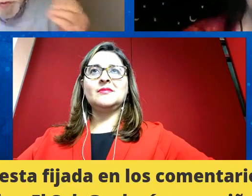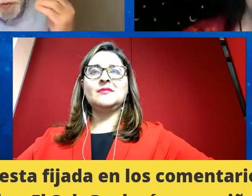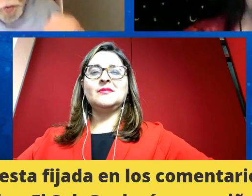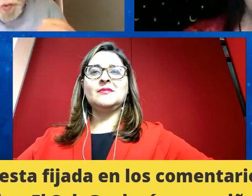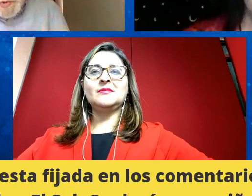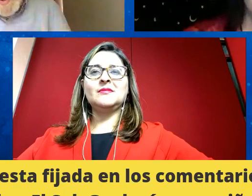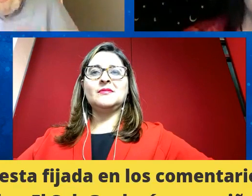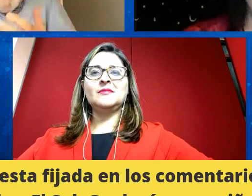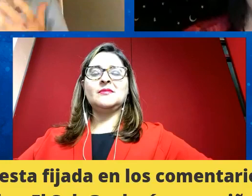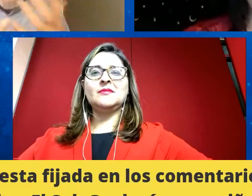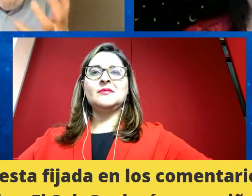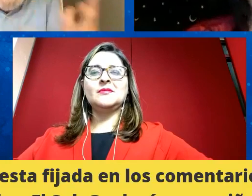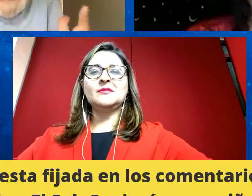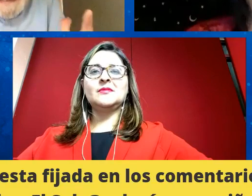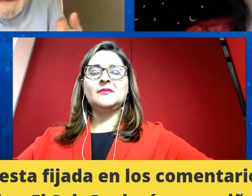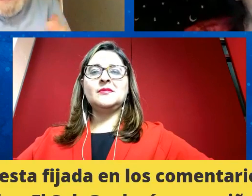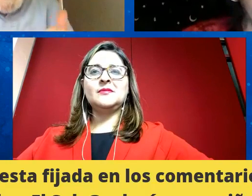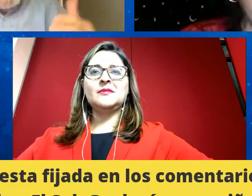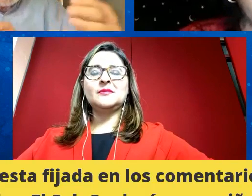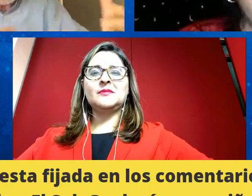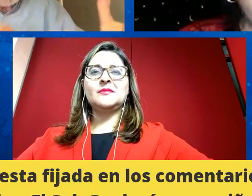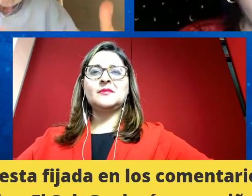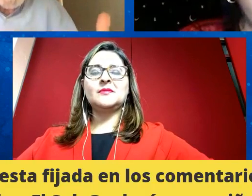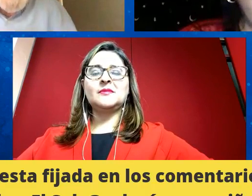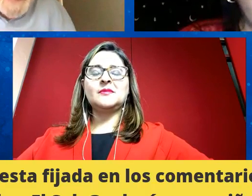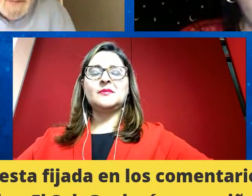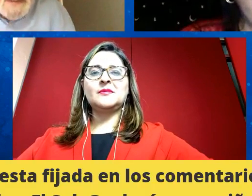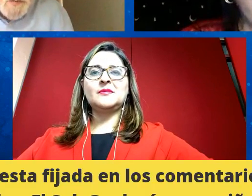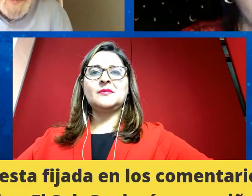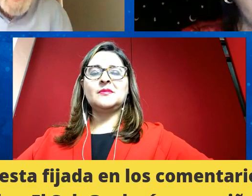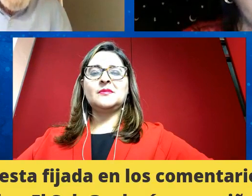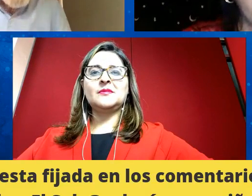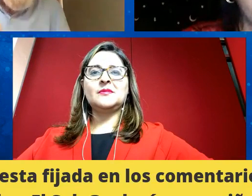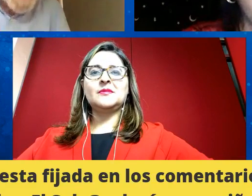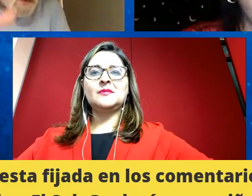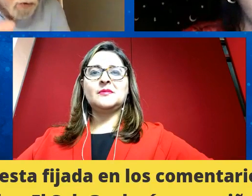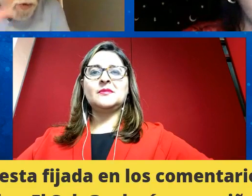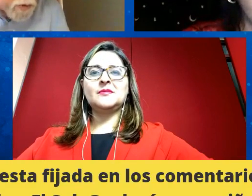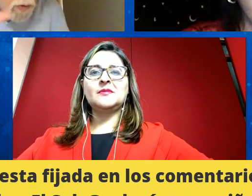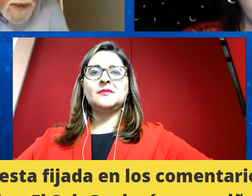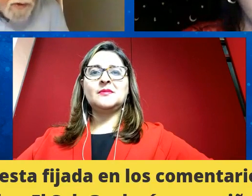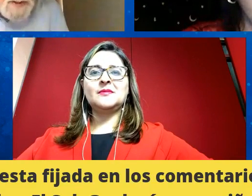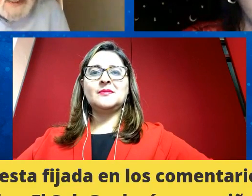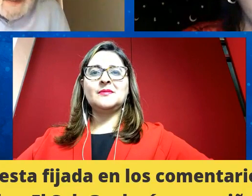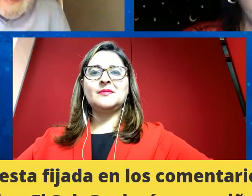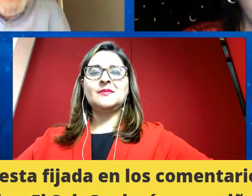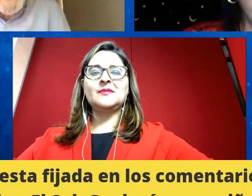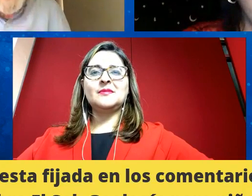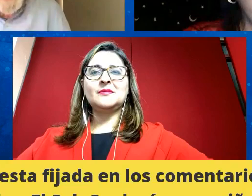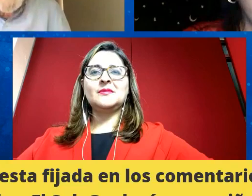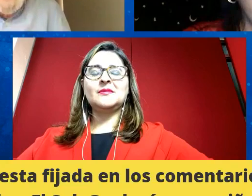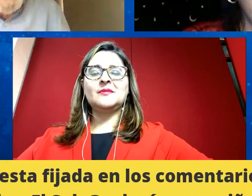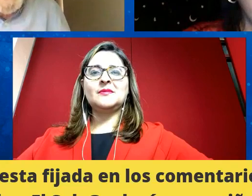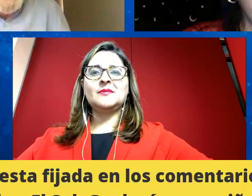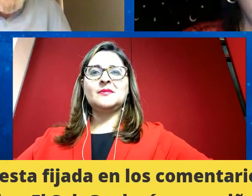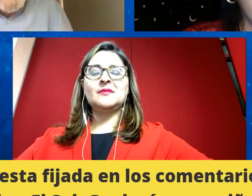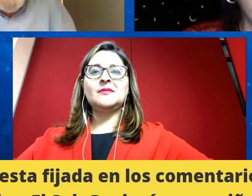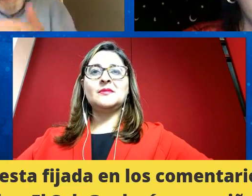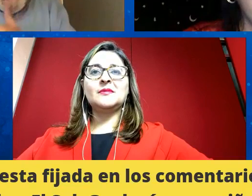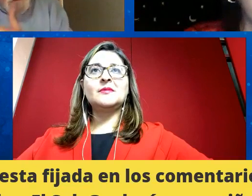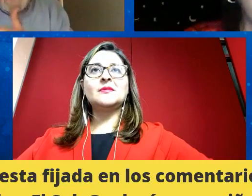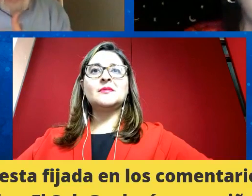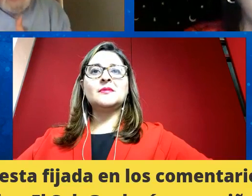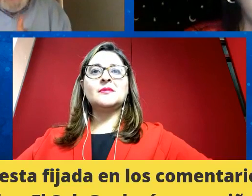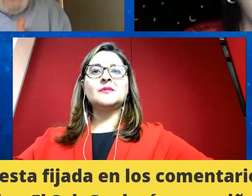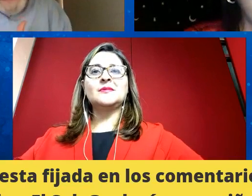la sociedad en su conjunto, la ciudadanía, debería ponerle límite. No puede. Mira, incluso hubo una cosita rara con Tompkins, que